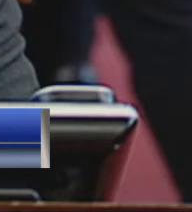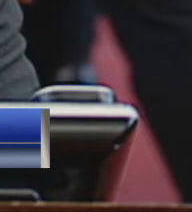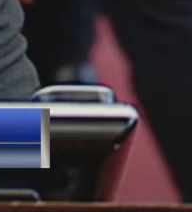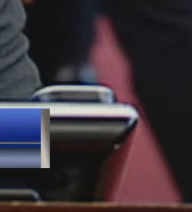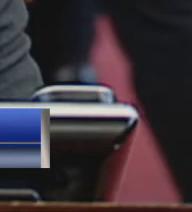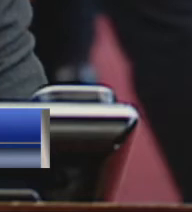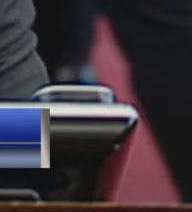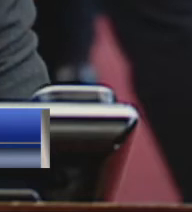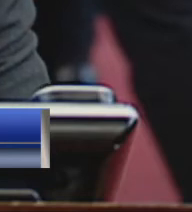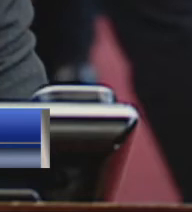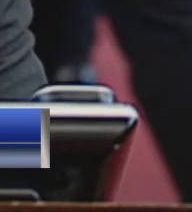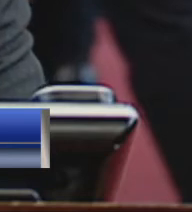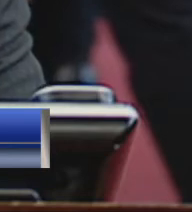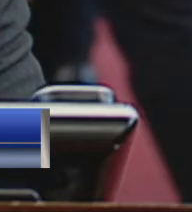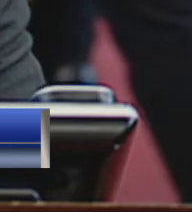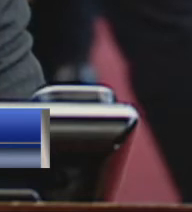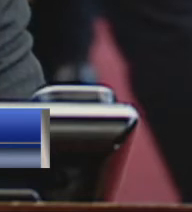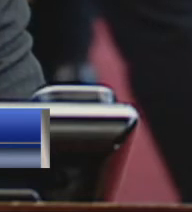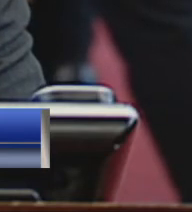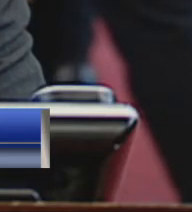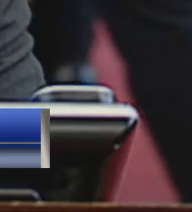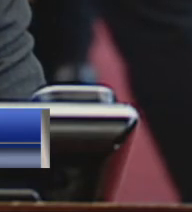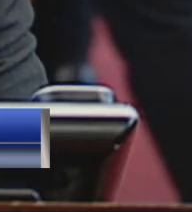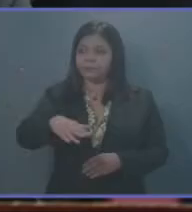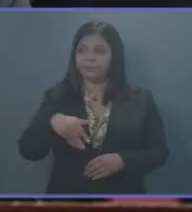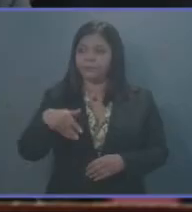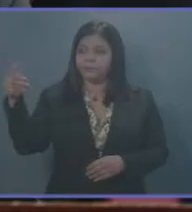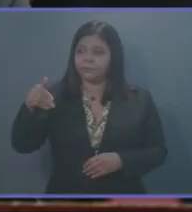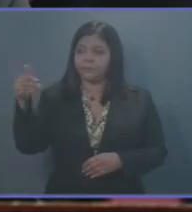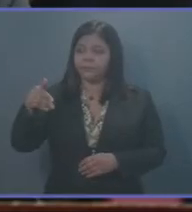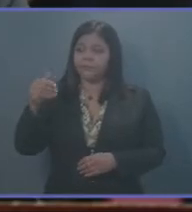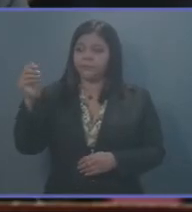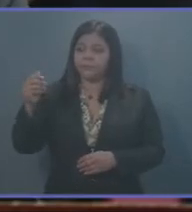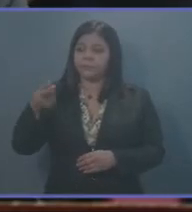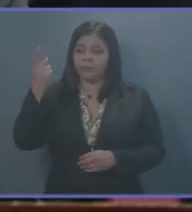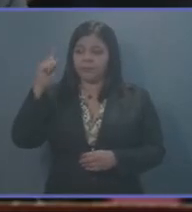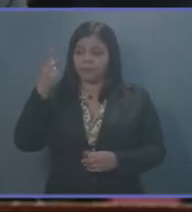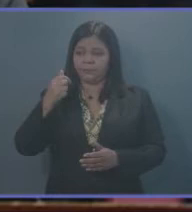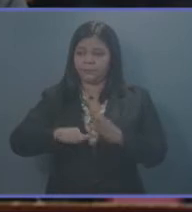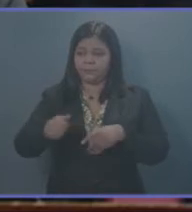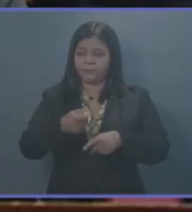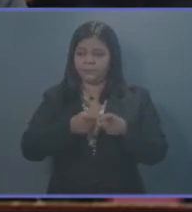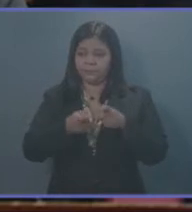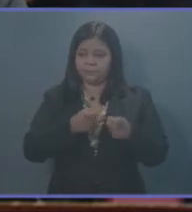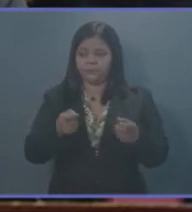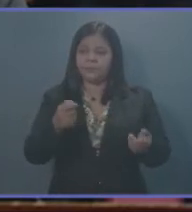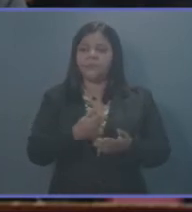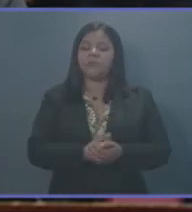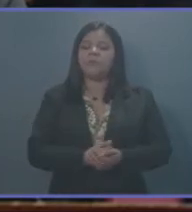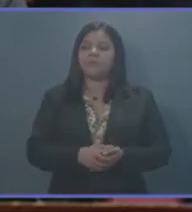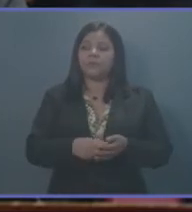7.184.487. Educación, docente y administración,